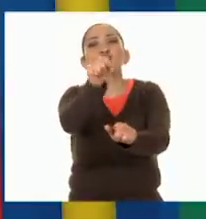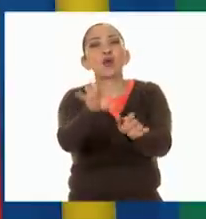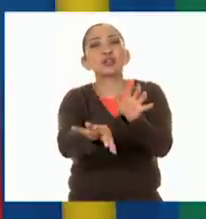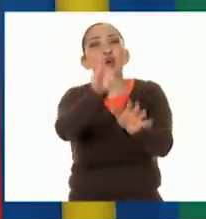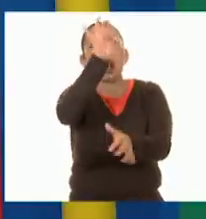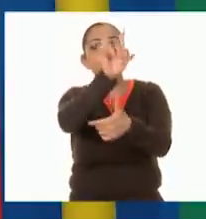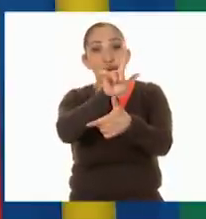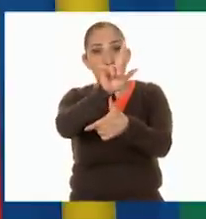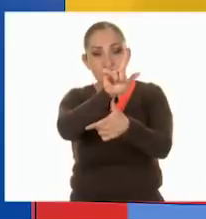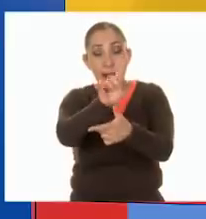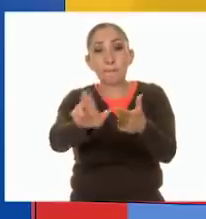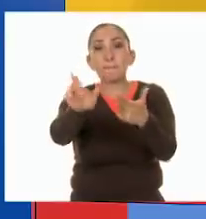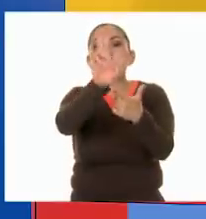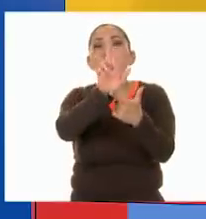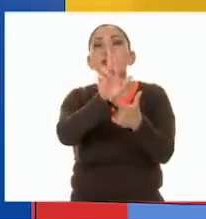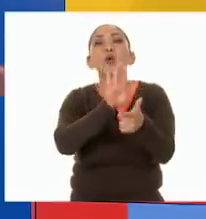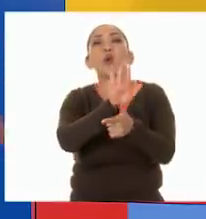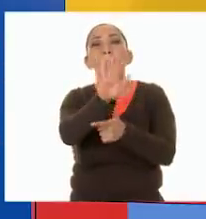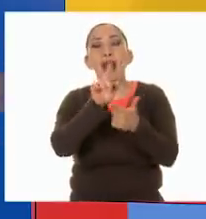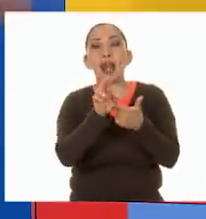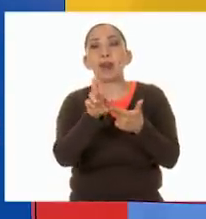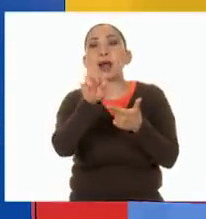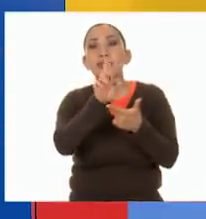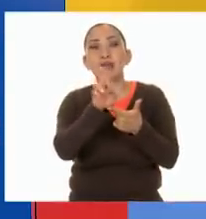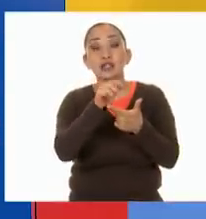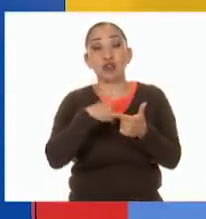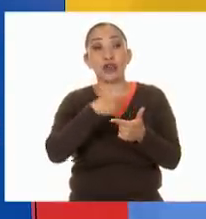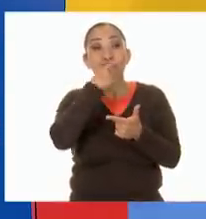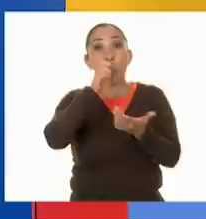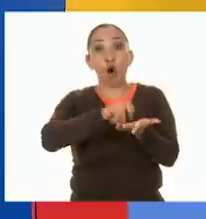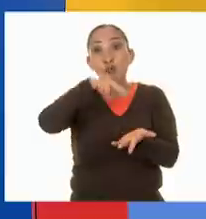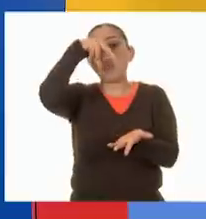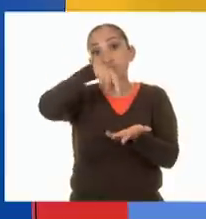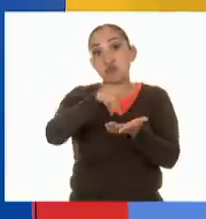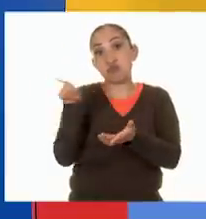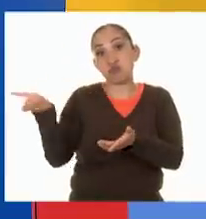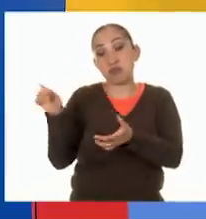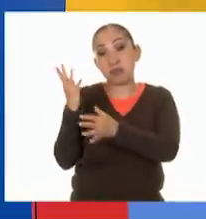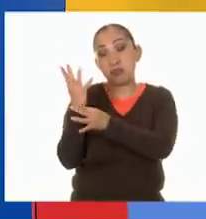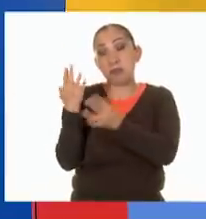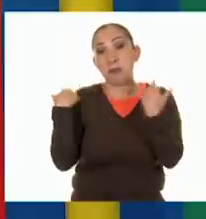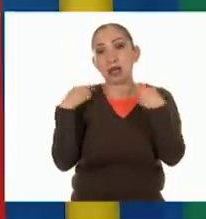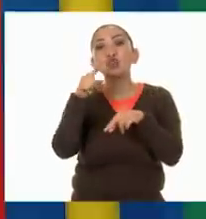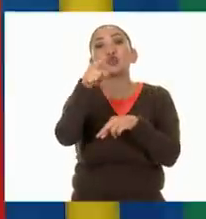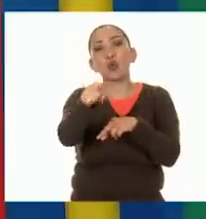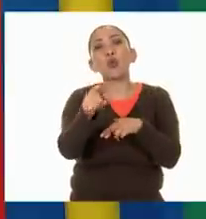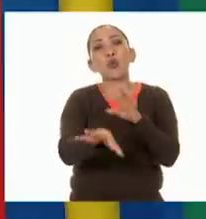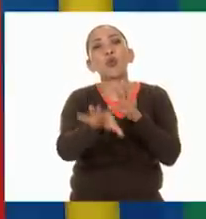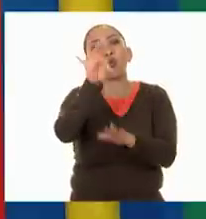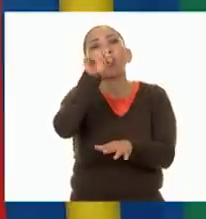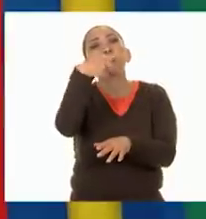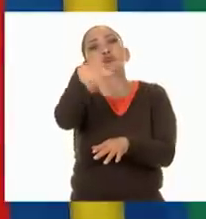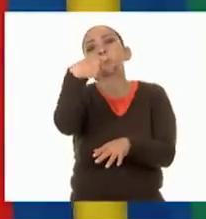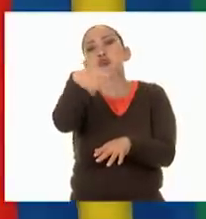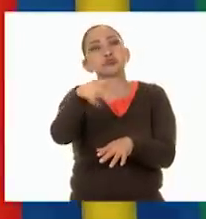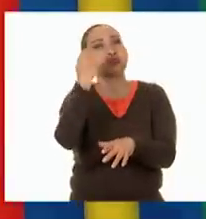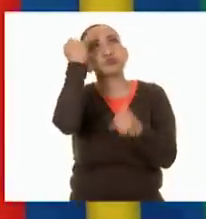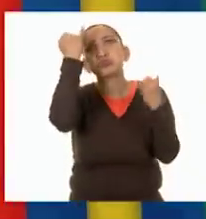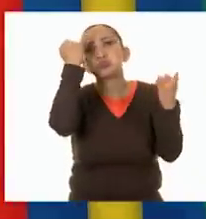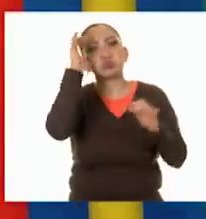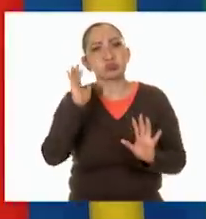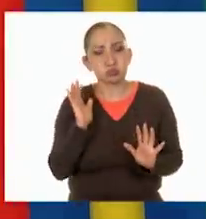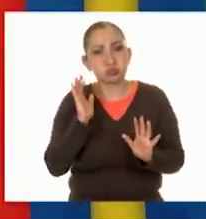¿Para el día martes? El martes yo digo que saltaba. Bien, ¿y en casa qué dices? ¿Qué les parece si